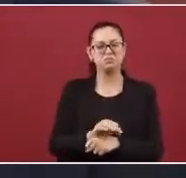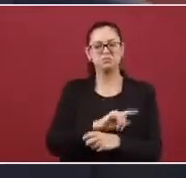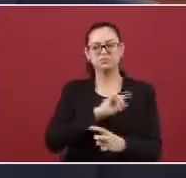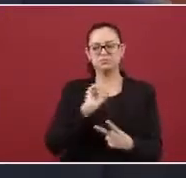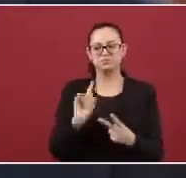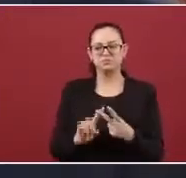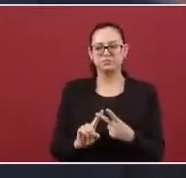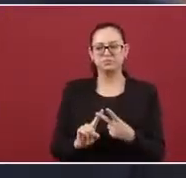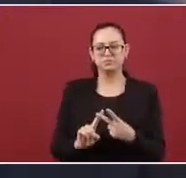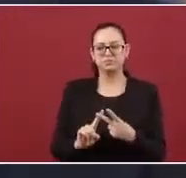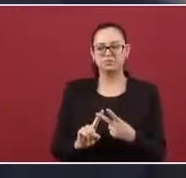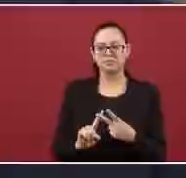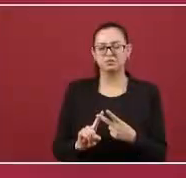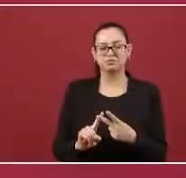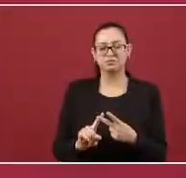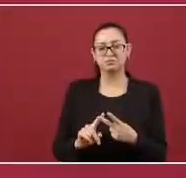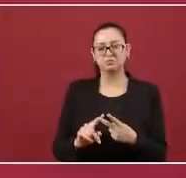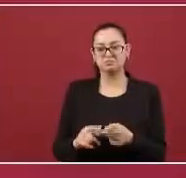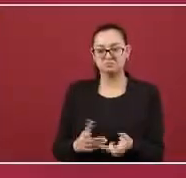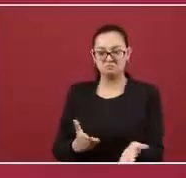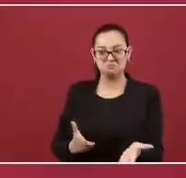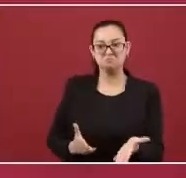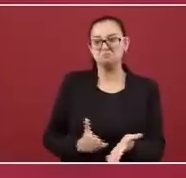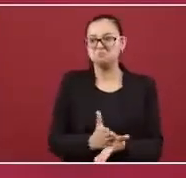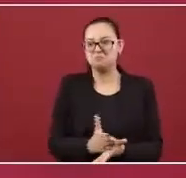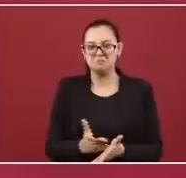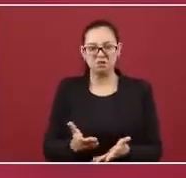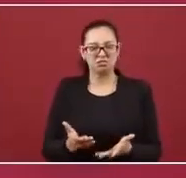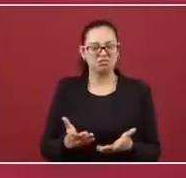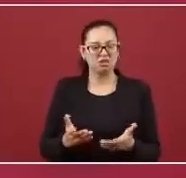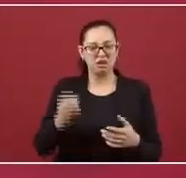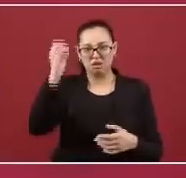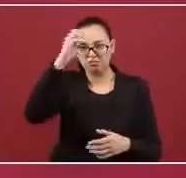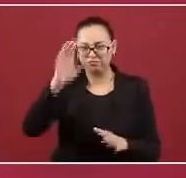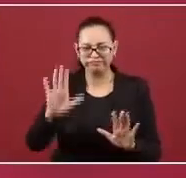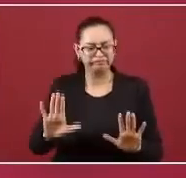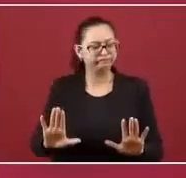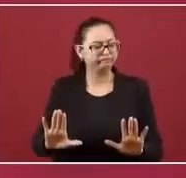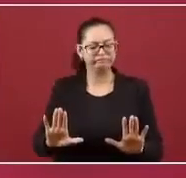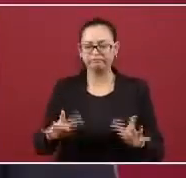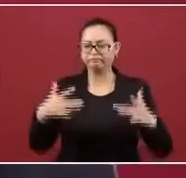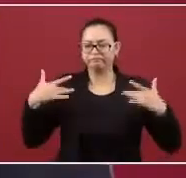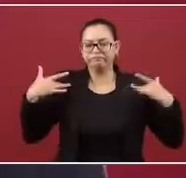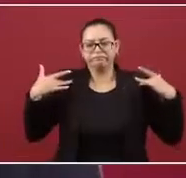por la no intervención y la autodeterminación de los pueblos,